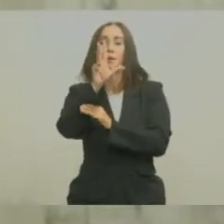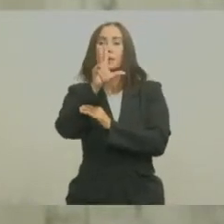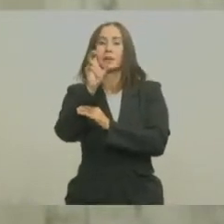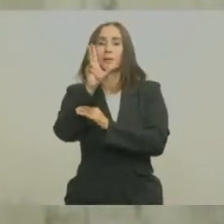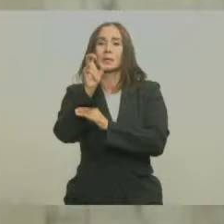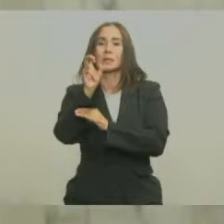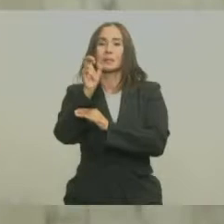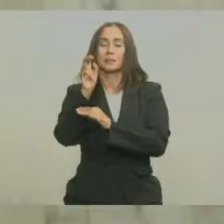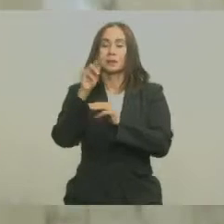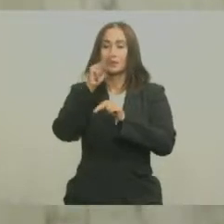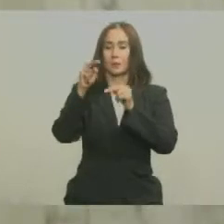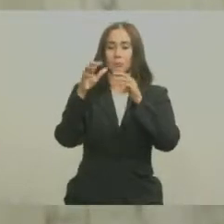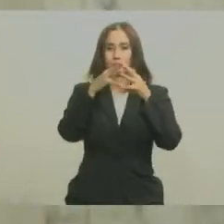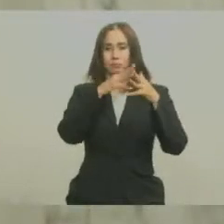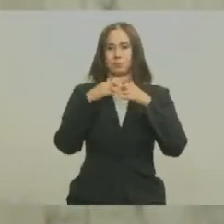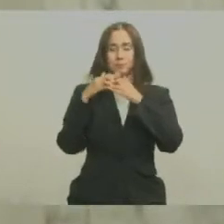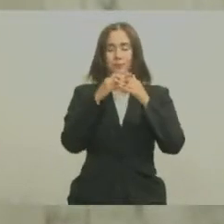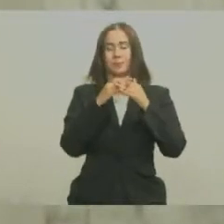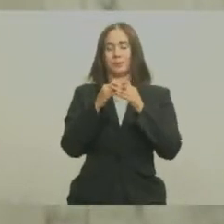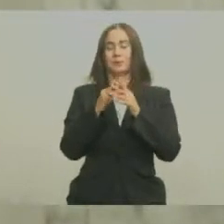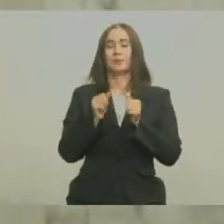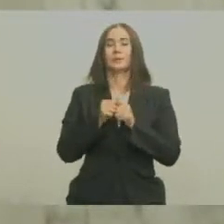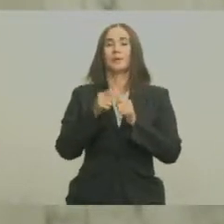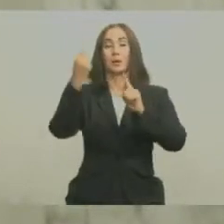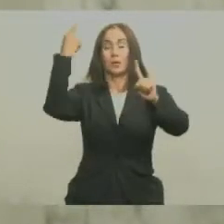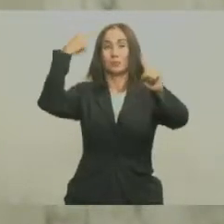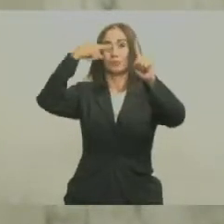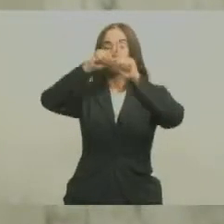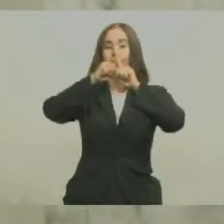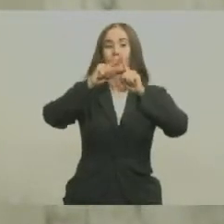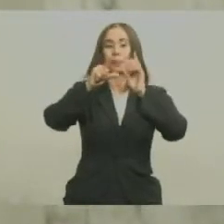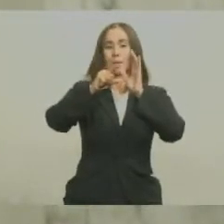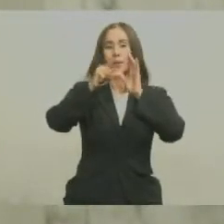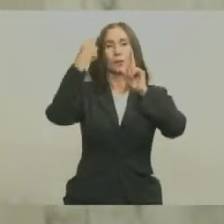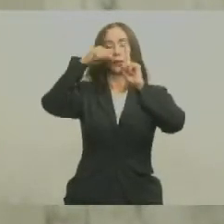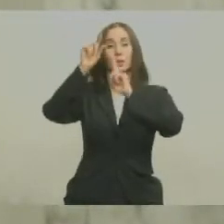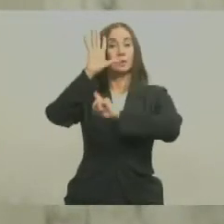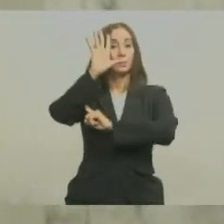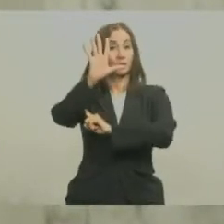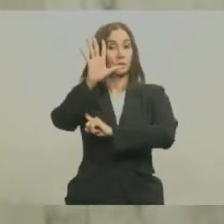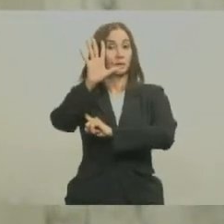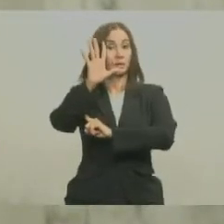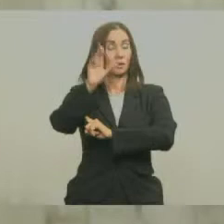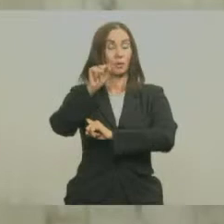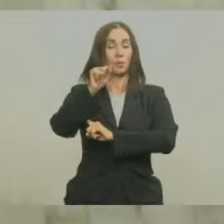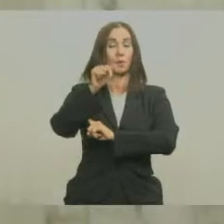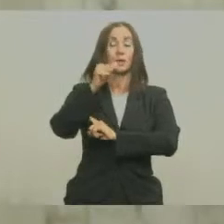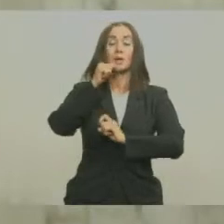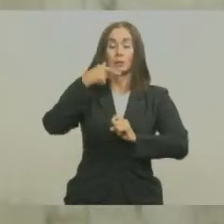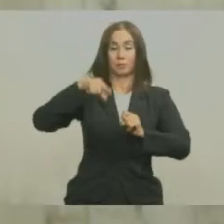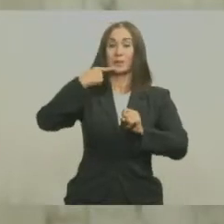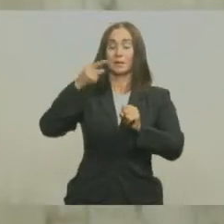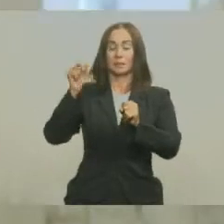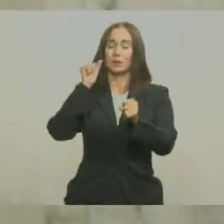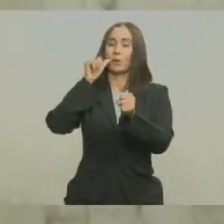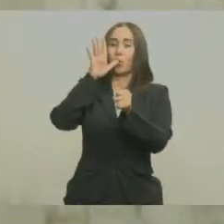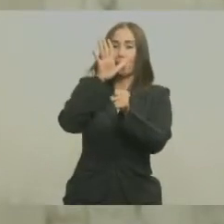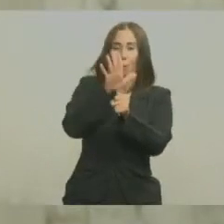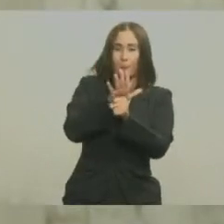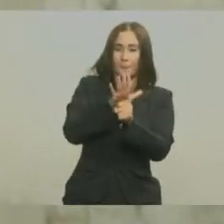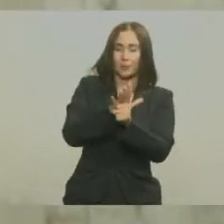cumplir con la meta del objetivo 5, la meta 5.3, que nos compromete a,